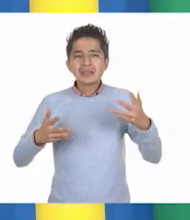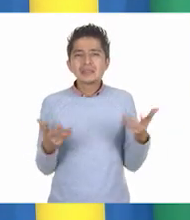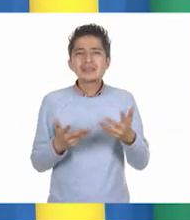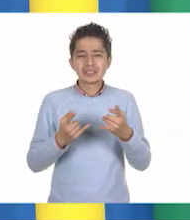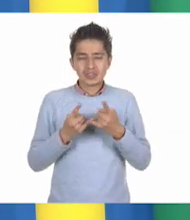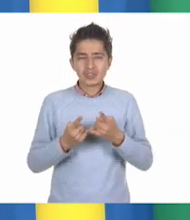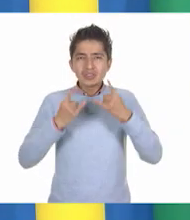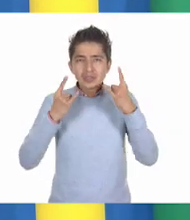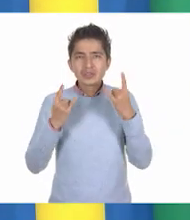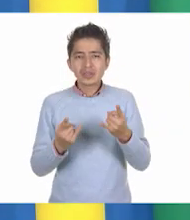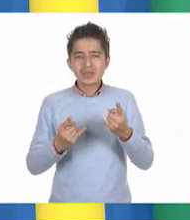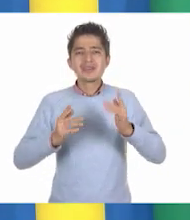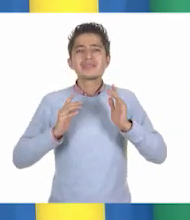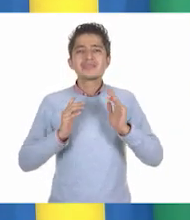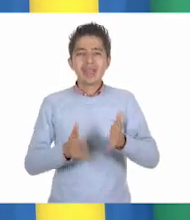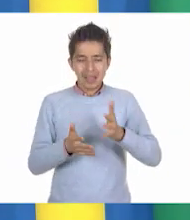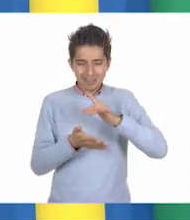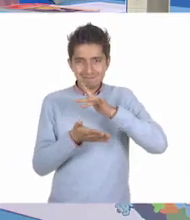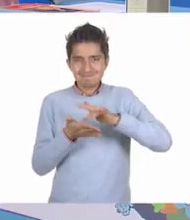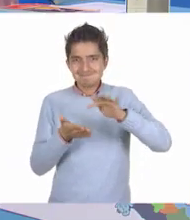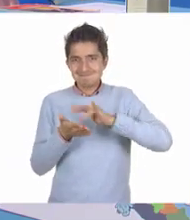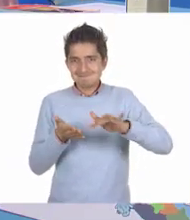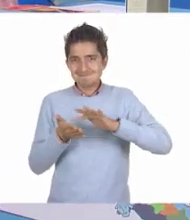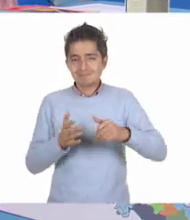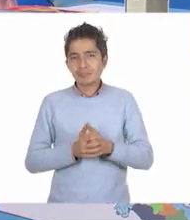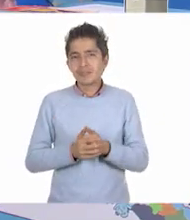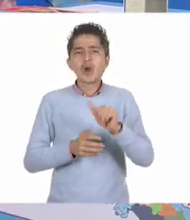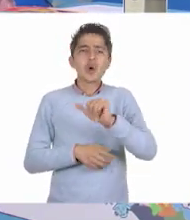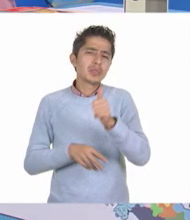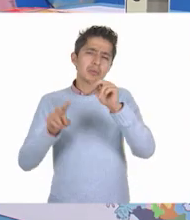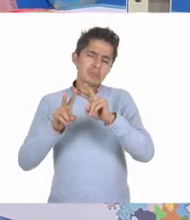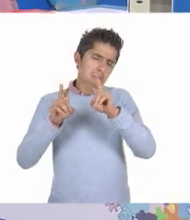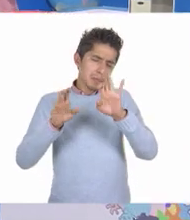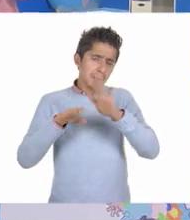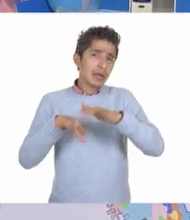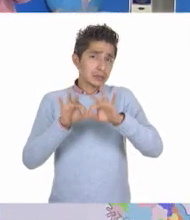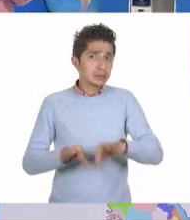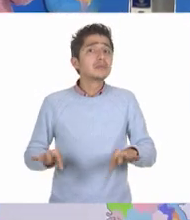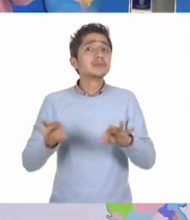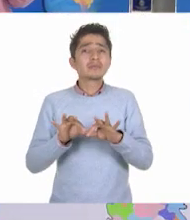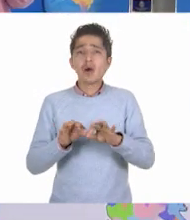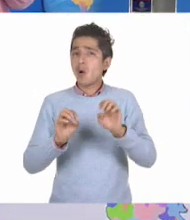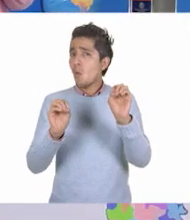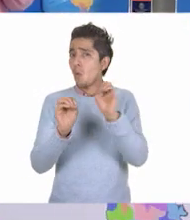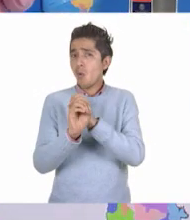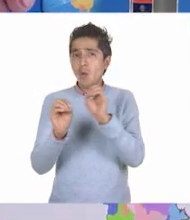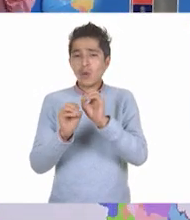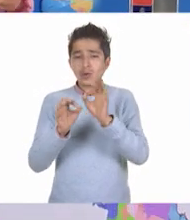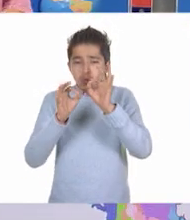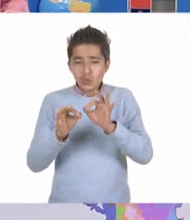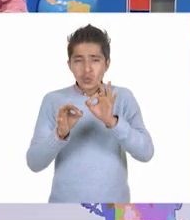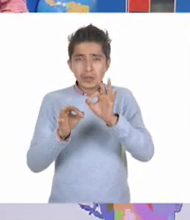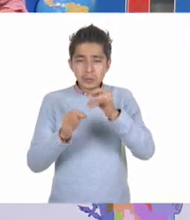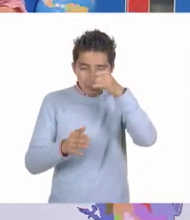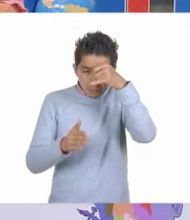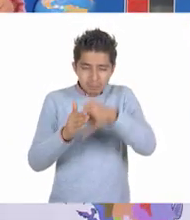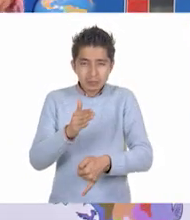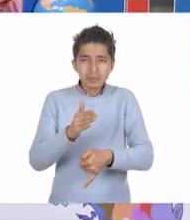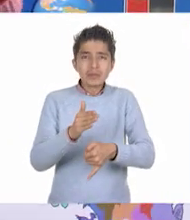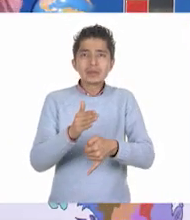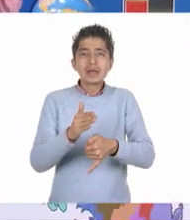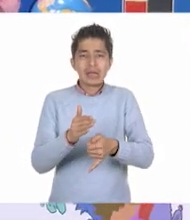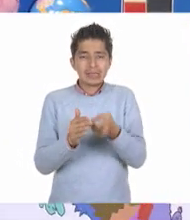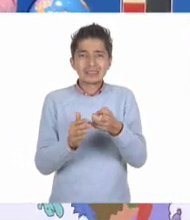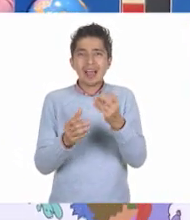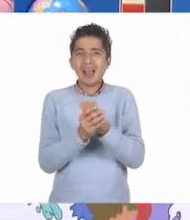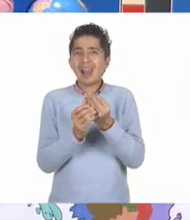relatos históricos que ya hemos leído. Hay otro aspecto relevante que no hemos abordado directamente en las clases anteriores,